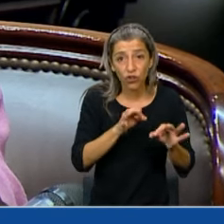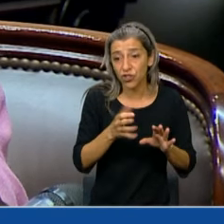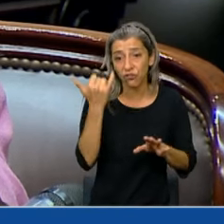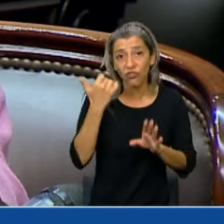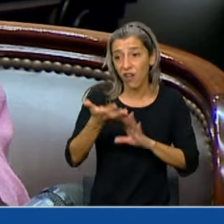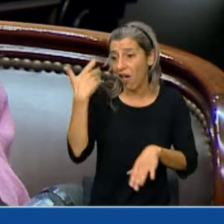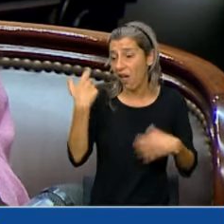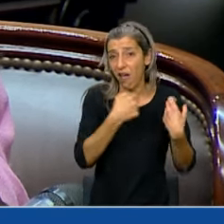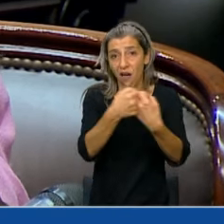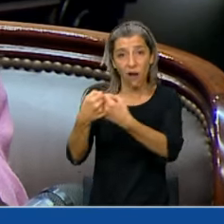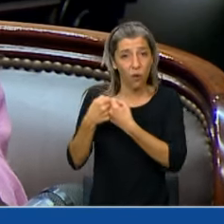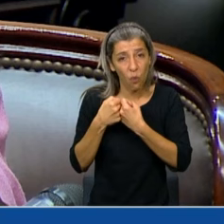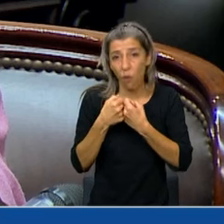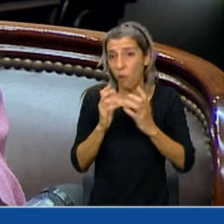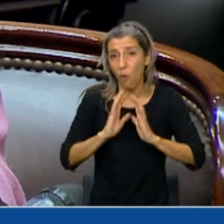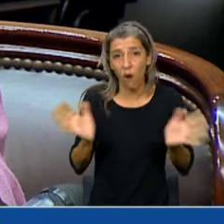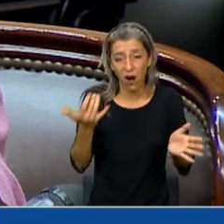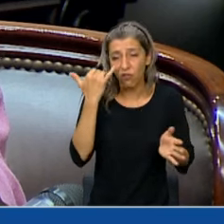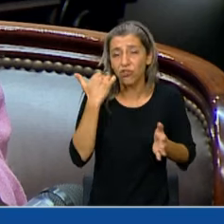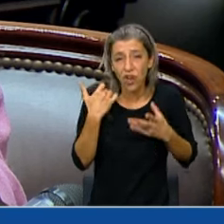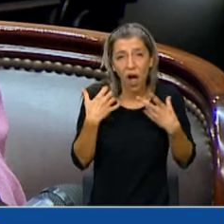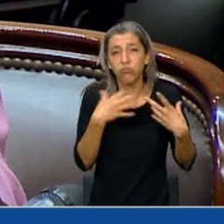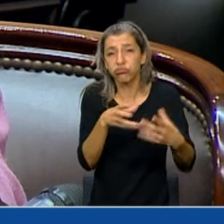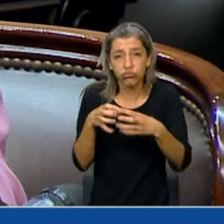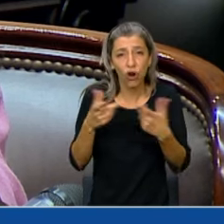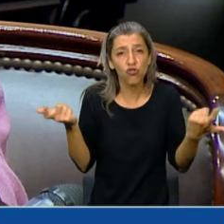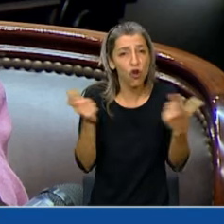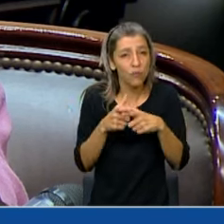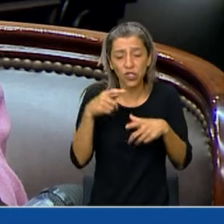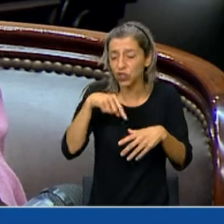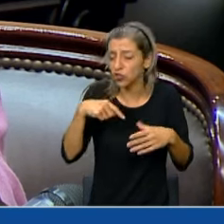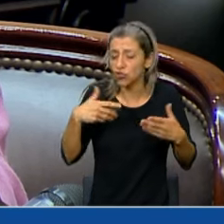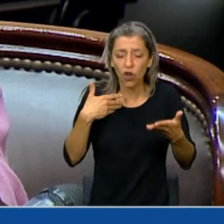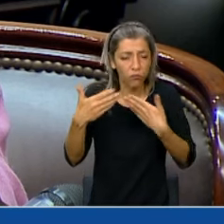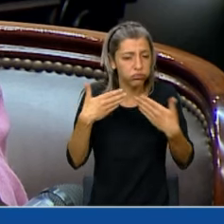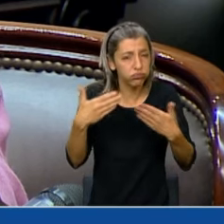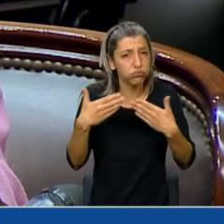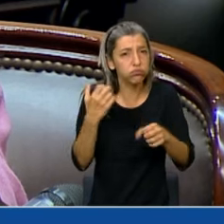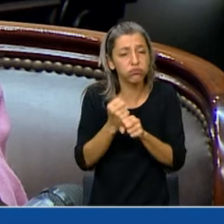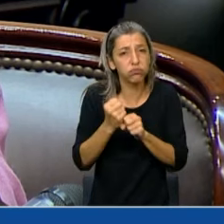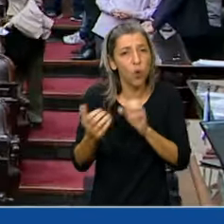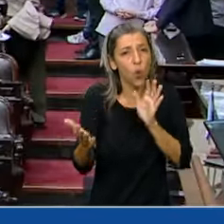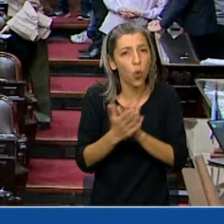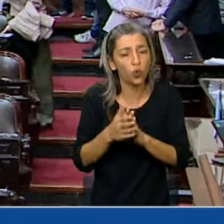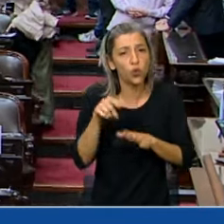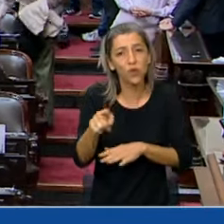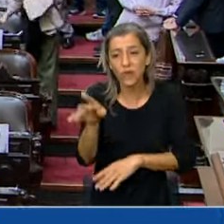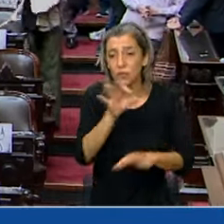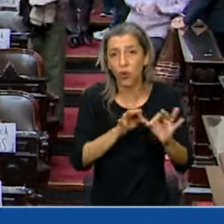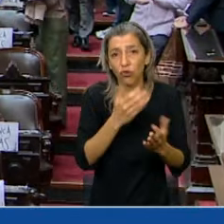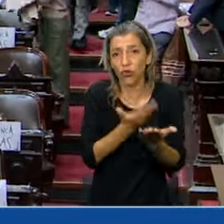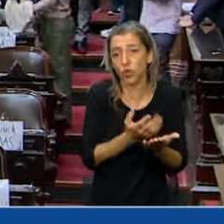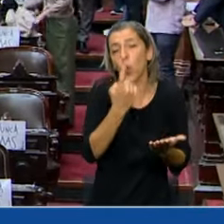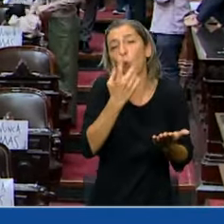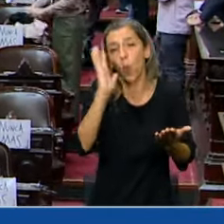consensuado que ha sido profundamente tratado en la comisión que es además un proyecto por lo menos uno de los